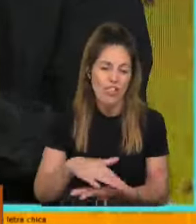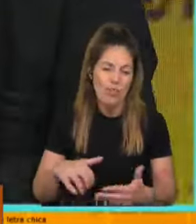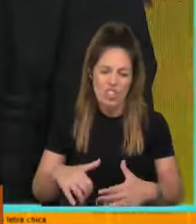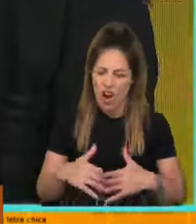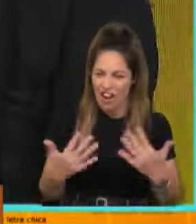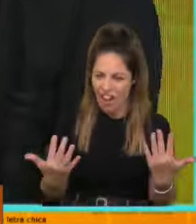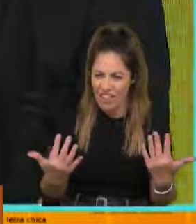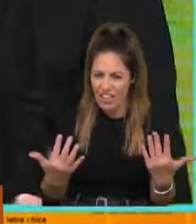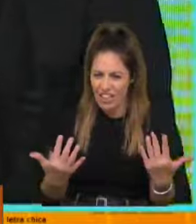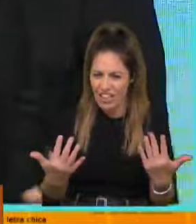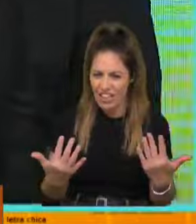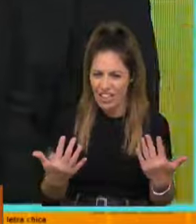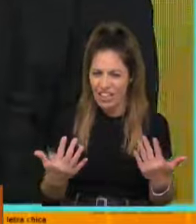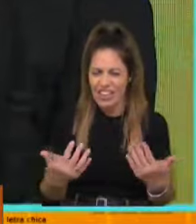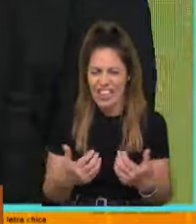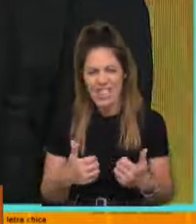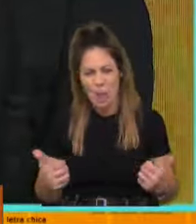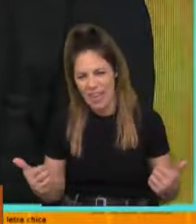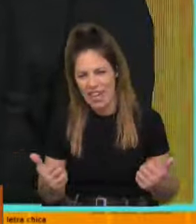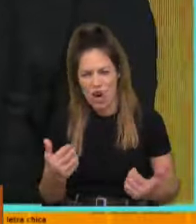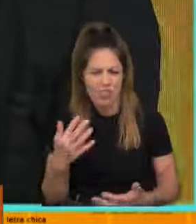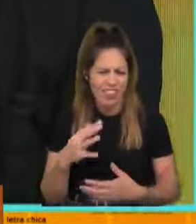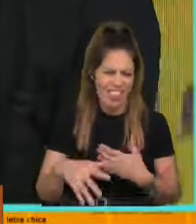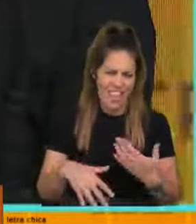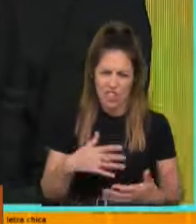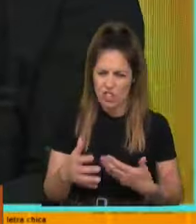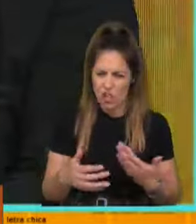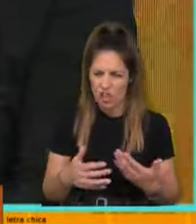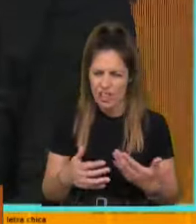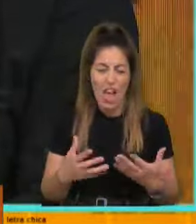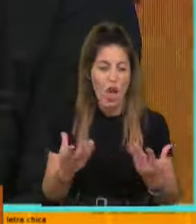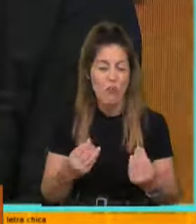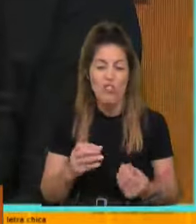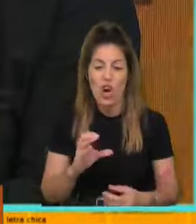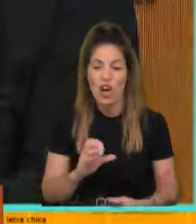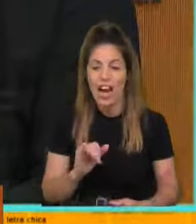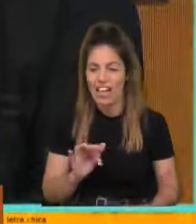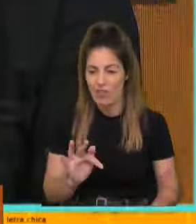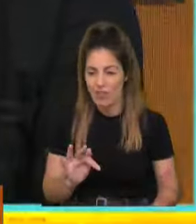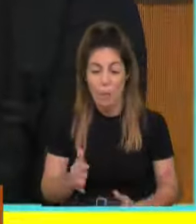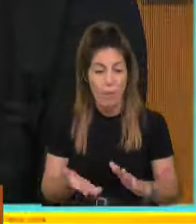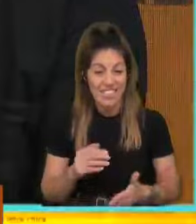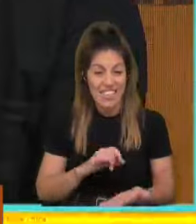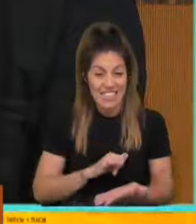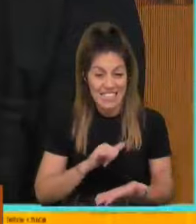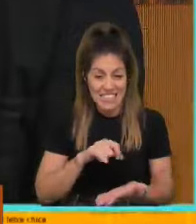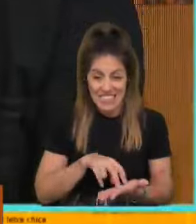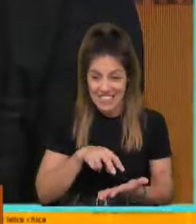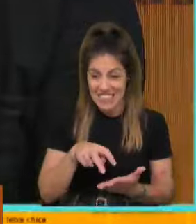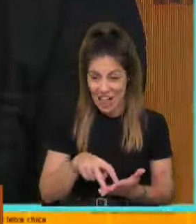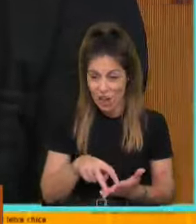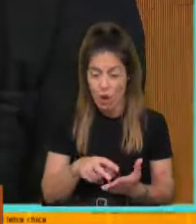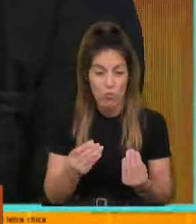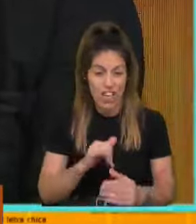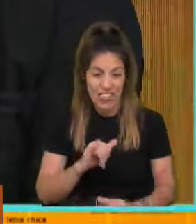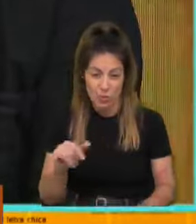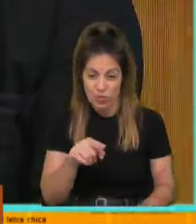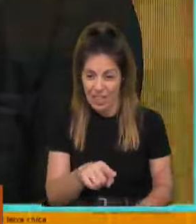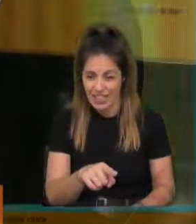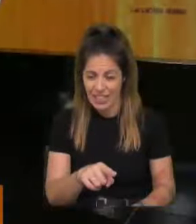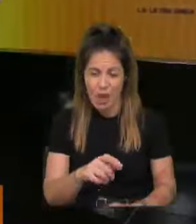muy grave de de desapego de desorden en donde en muchos caif sobre todo en Salto tenemos varias denuncias realizadas como sindicato hay